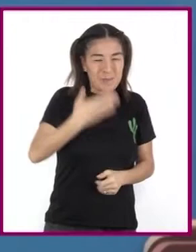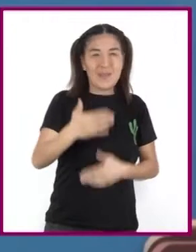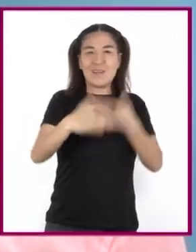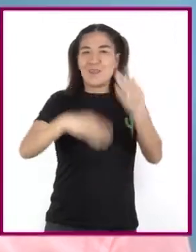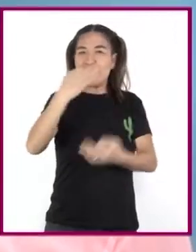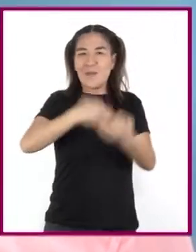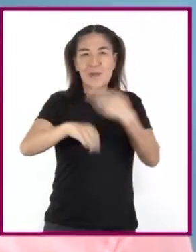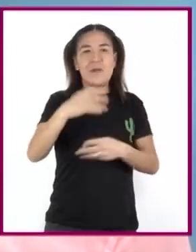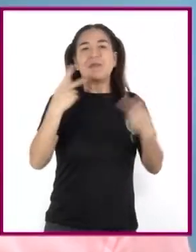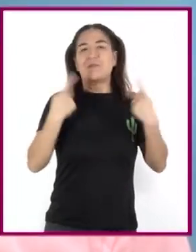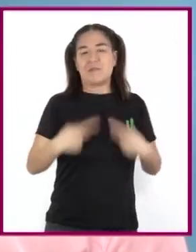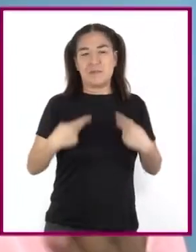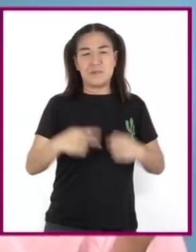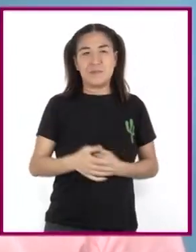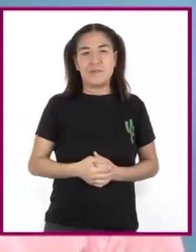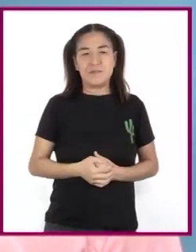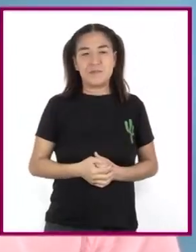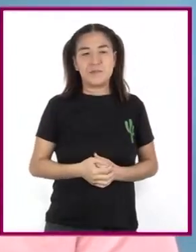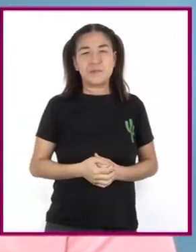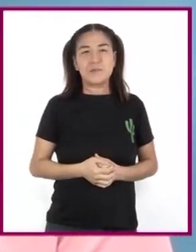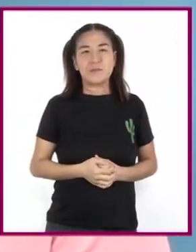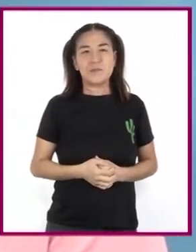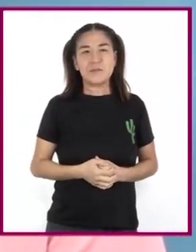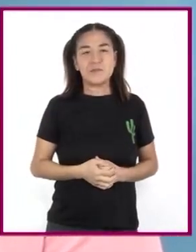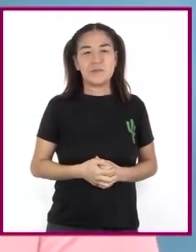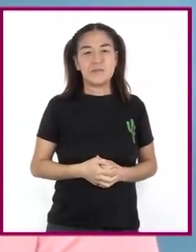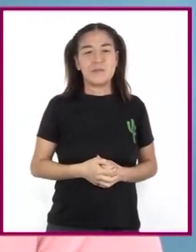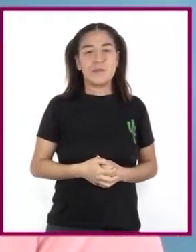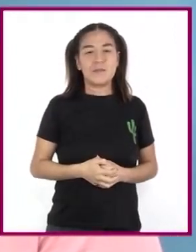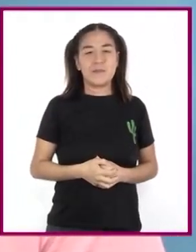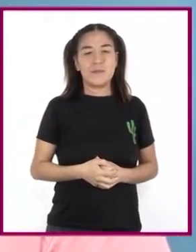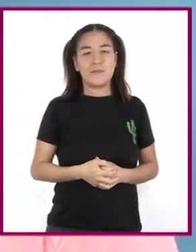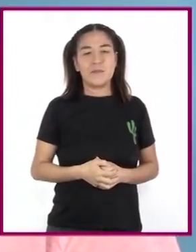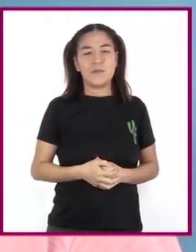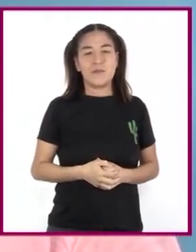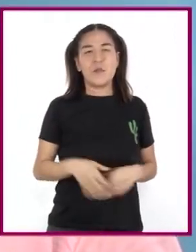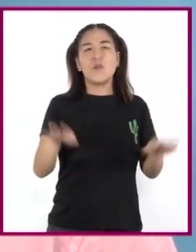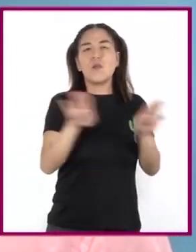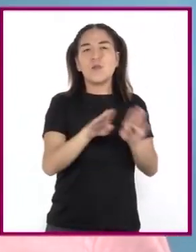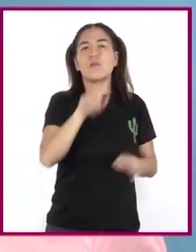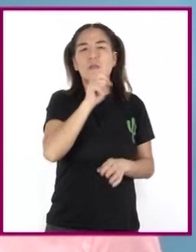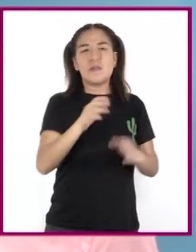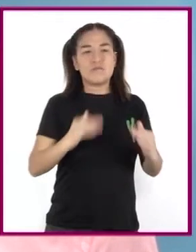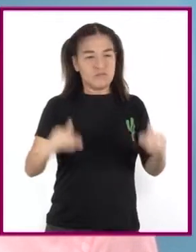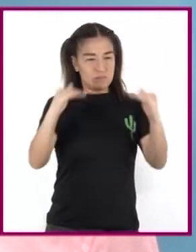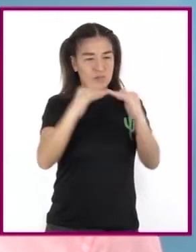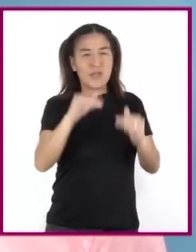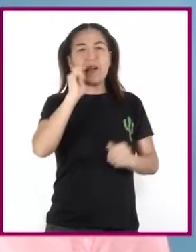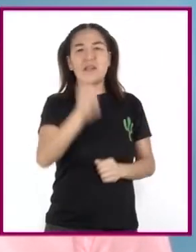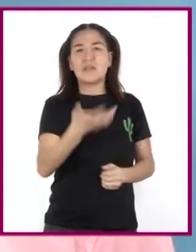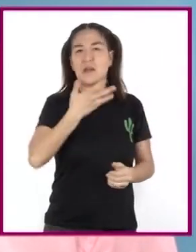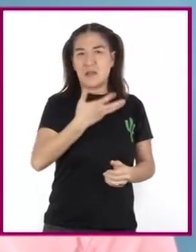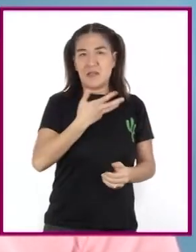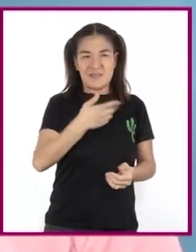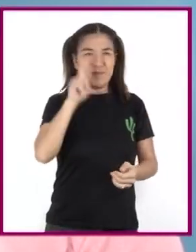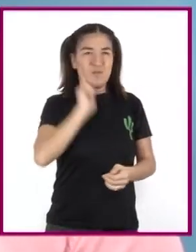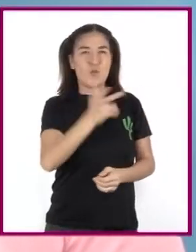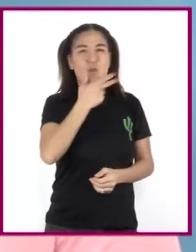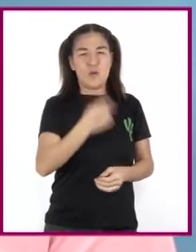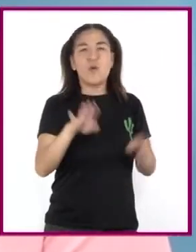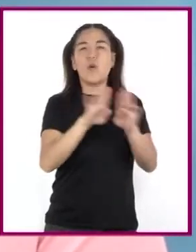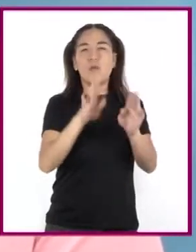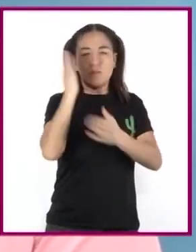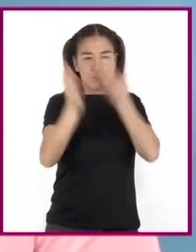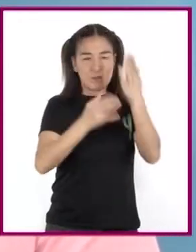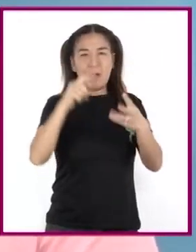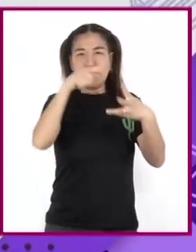personas. De hecho, la equidad de género se puede analizar en tres aspectos, que engloba parte de